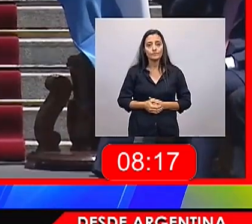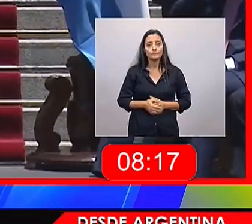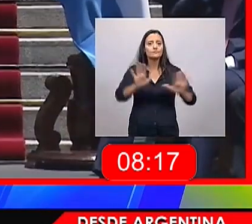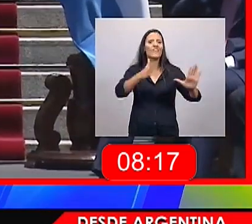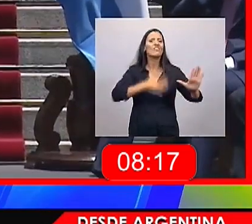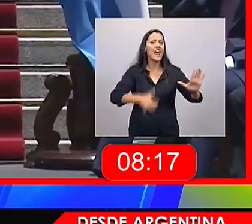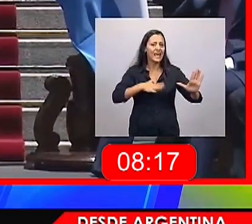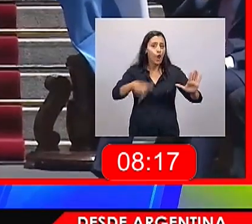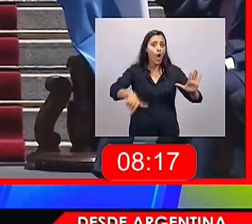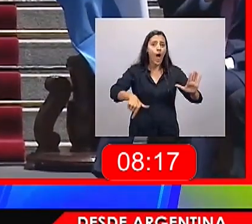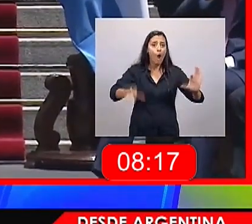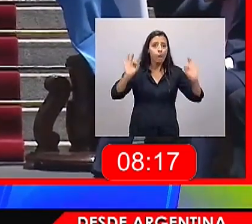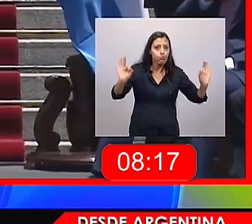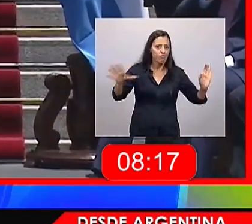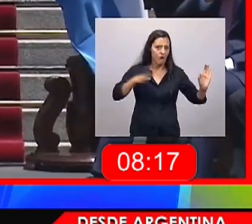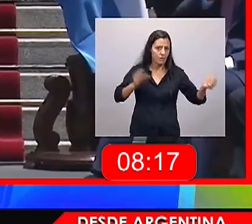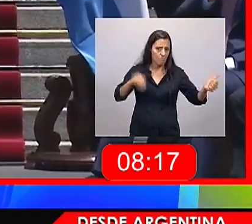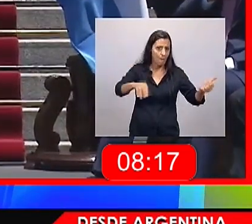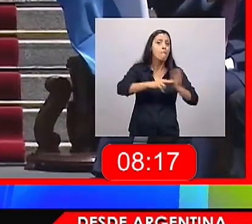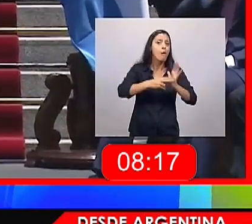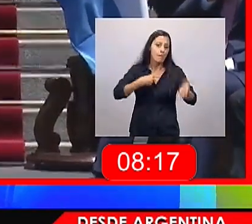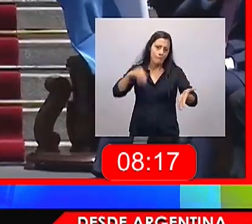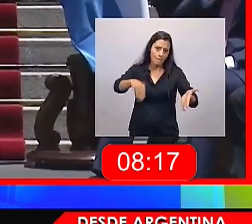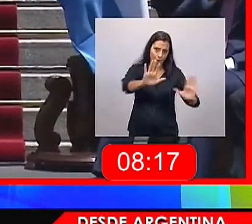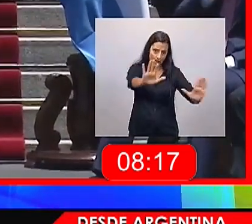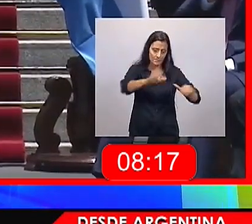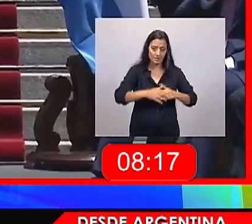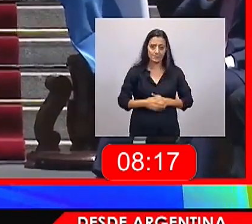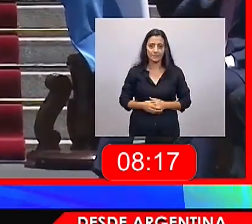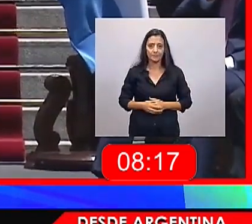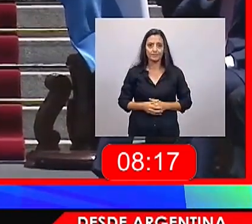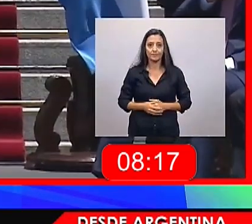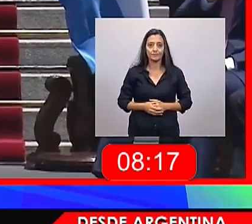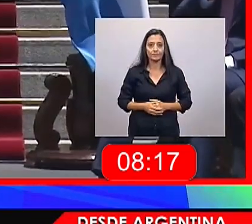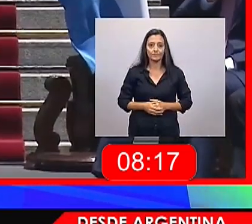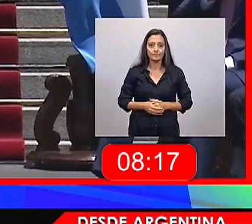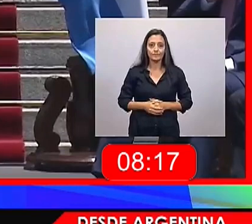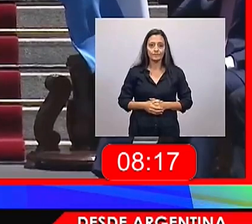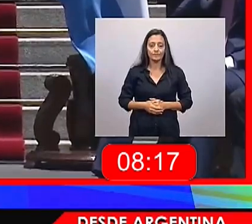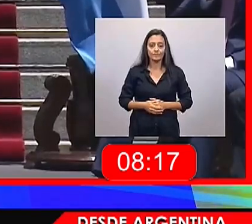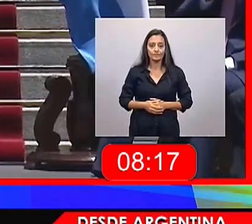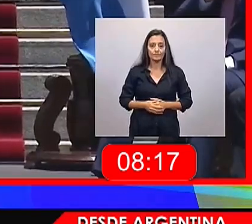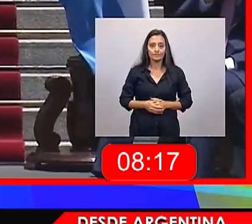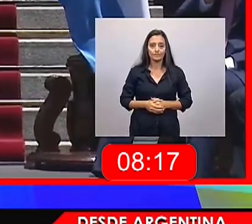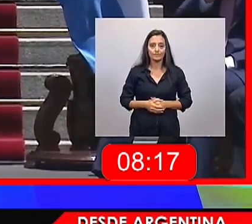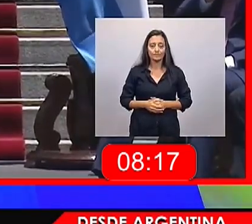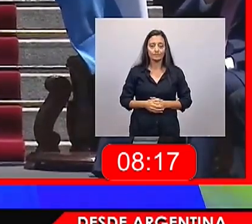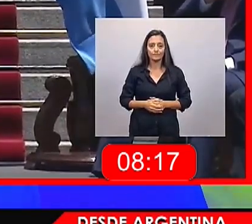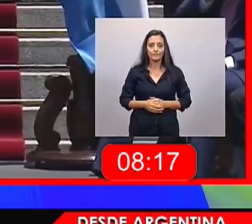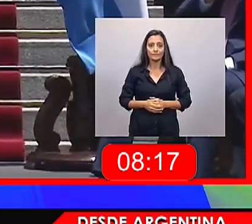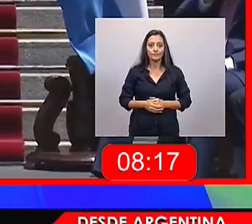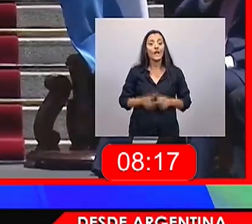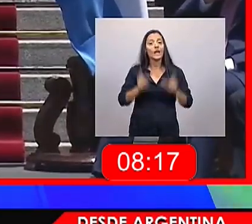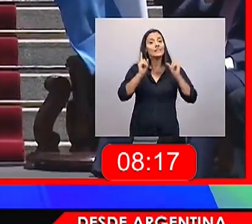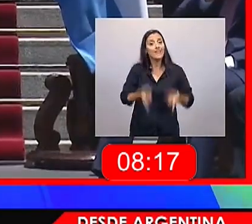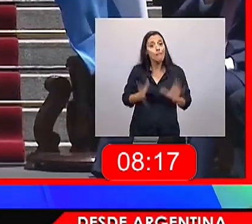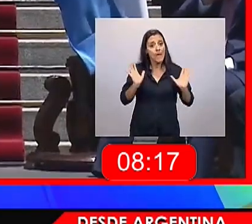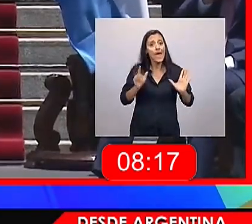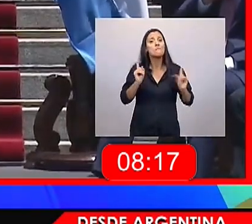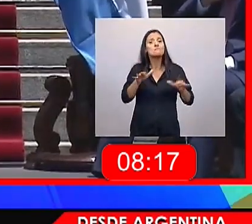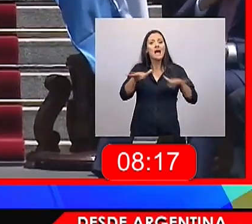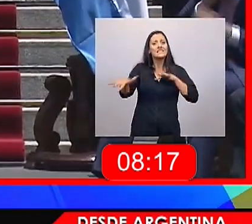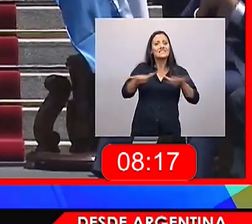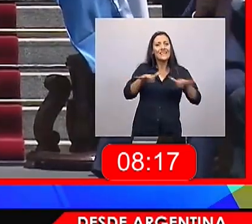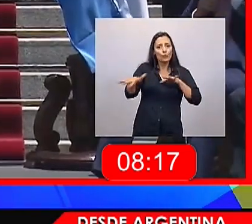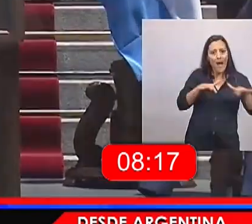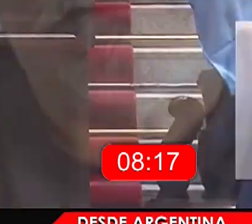de posicionamiento que le permite hacer y decir ciertas cosas que en otros momentos por ahí no hubieran resultado convenientes. Bueno,